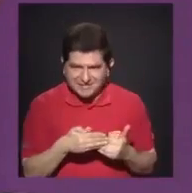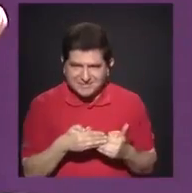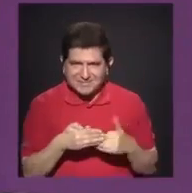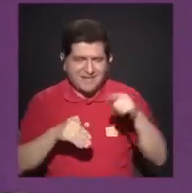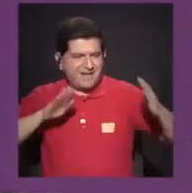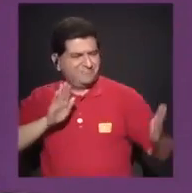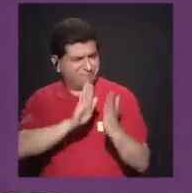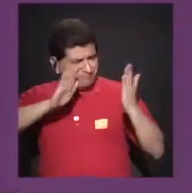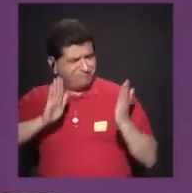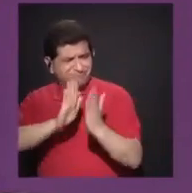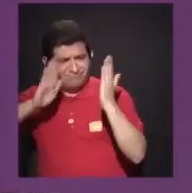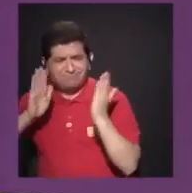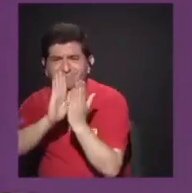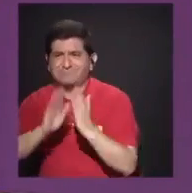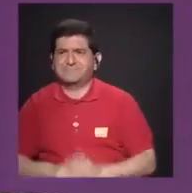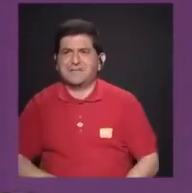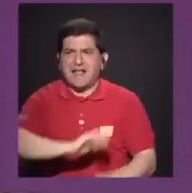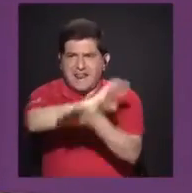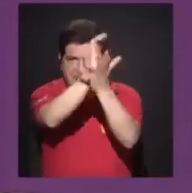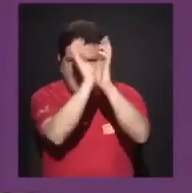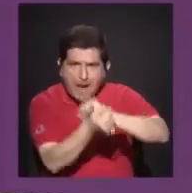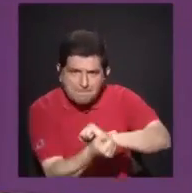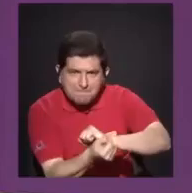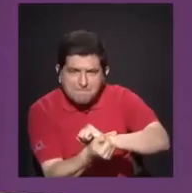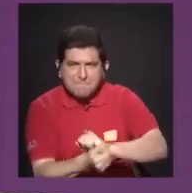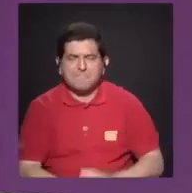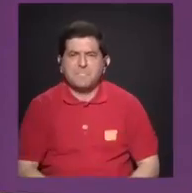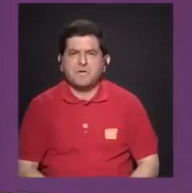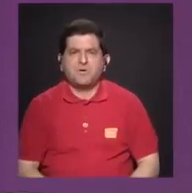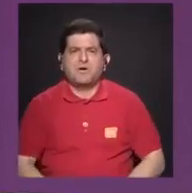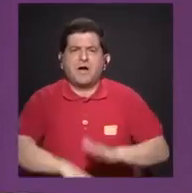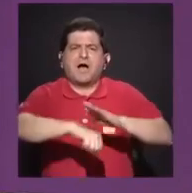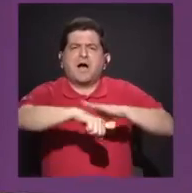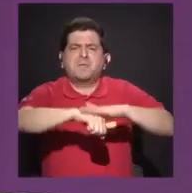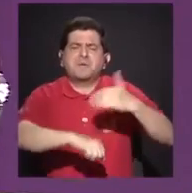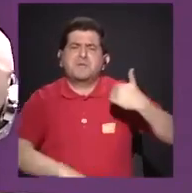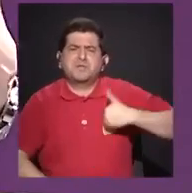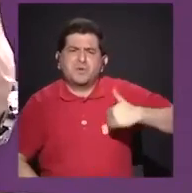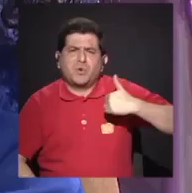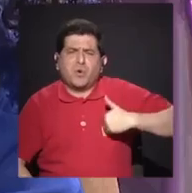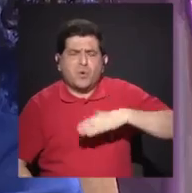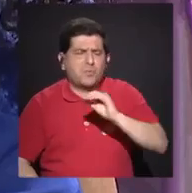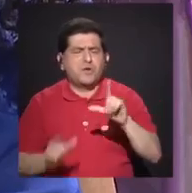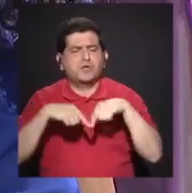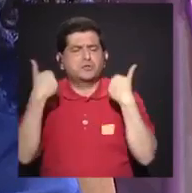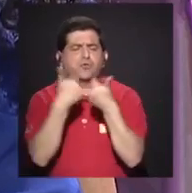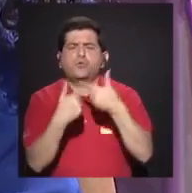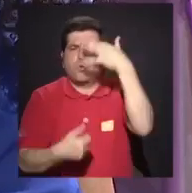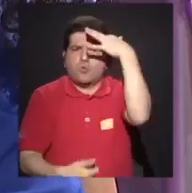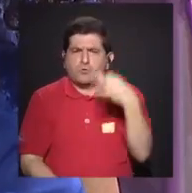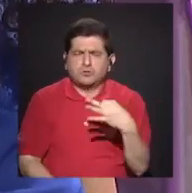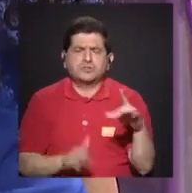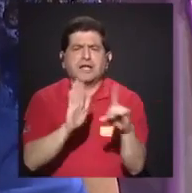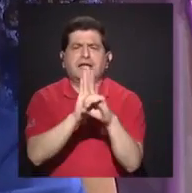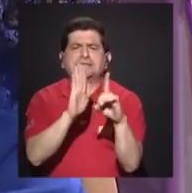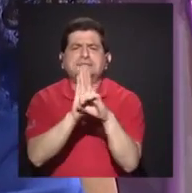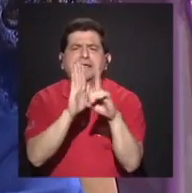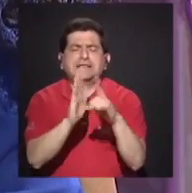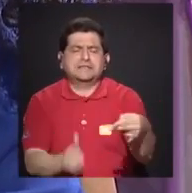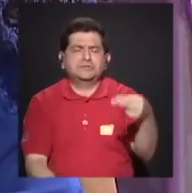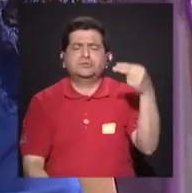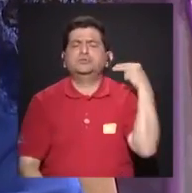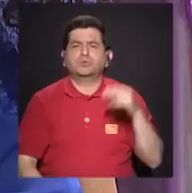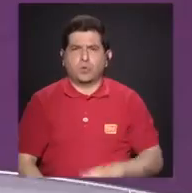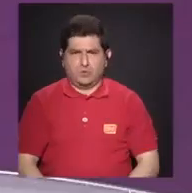Esa resistencia al cambio, a ceder eso que los hombres o algunos sectores han considerado como un derecho